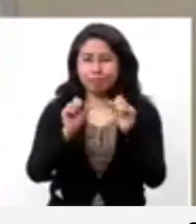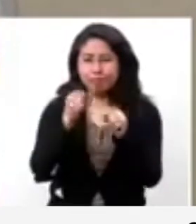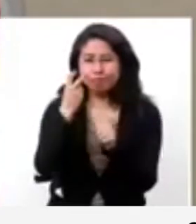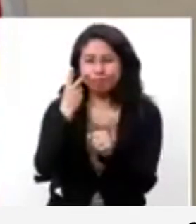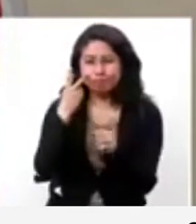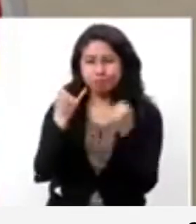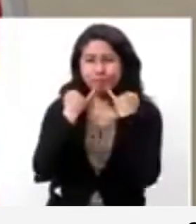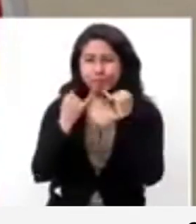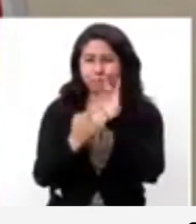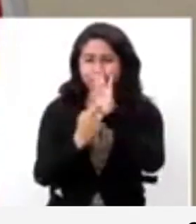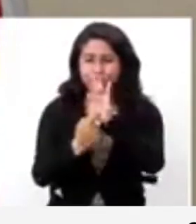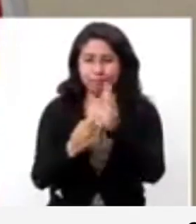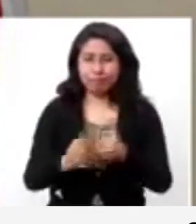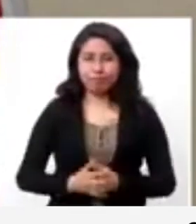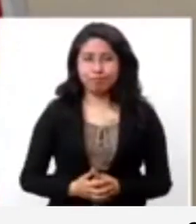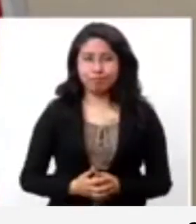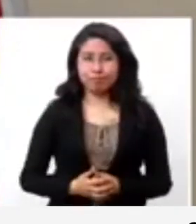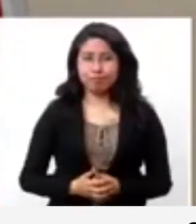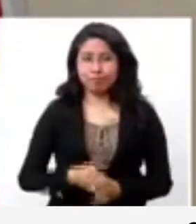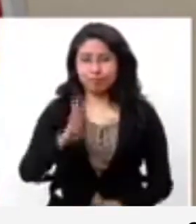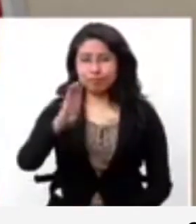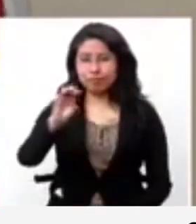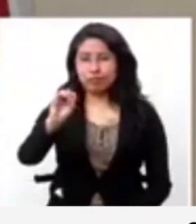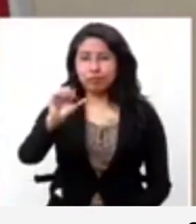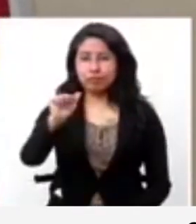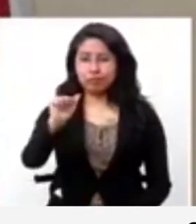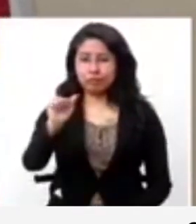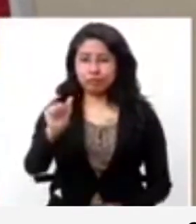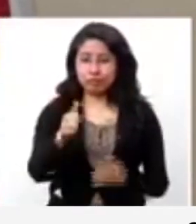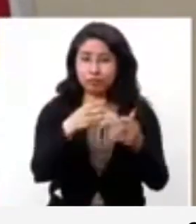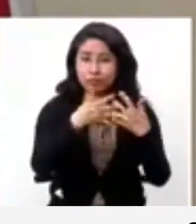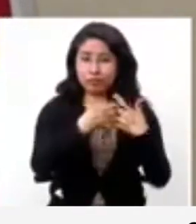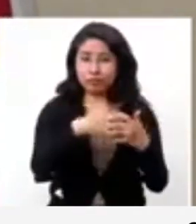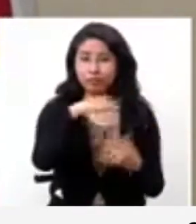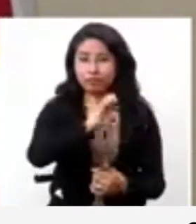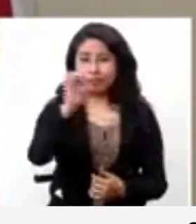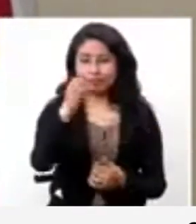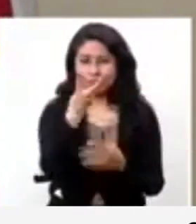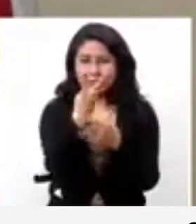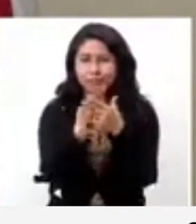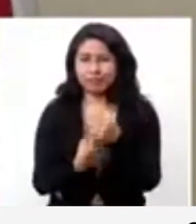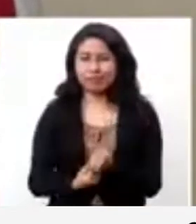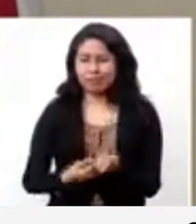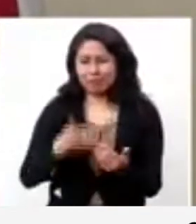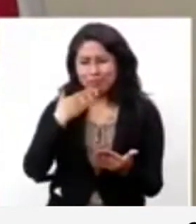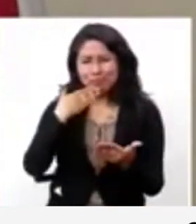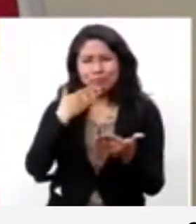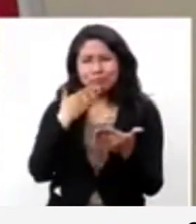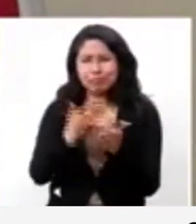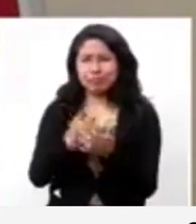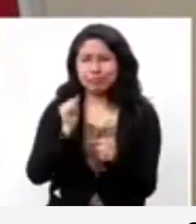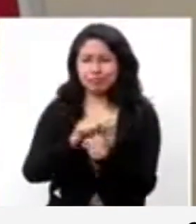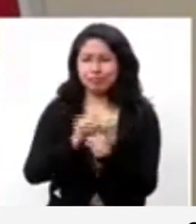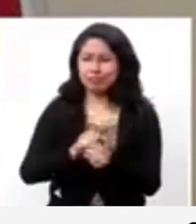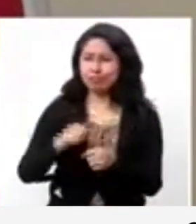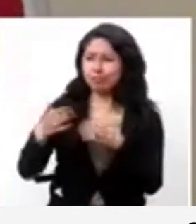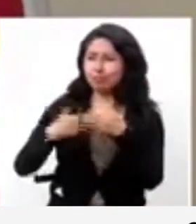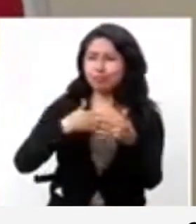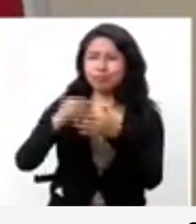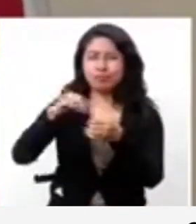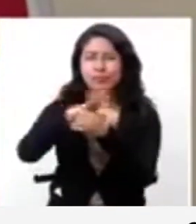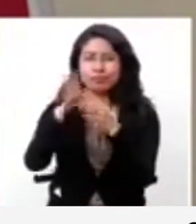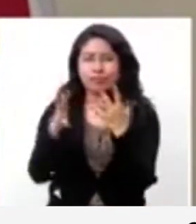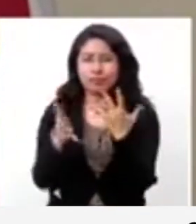les voy a presentar ahora. BOA y Entel están mejor, a pesar de toda la crisis que hemos pasado, que